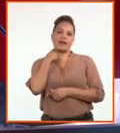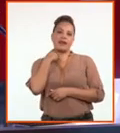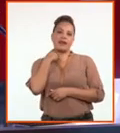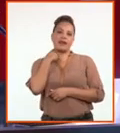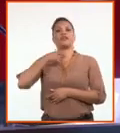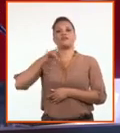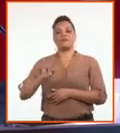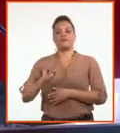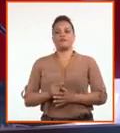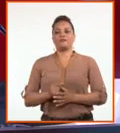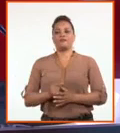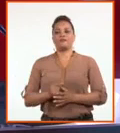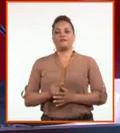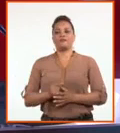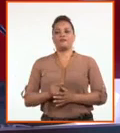federación. Pero en el